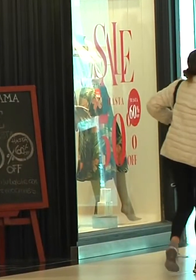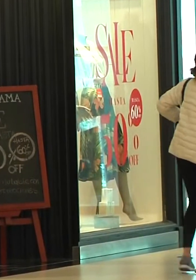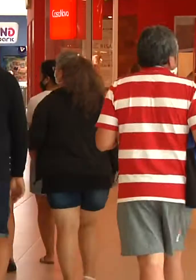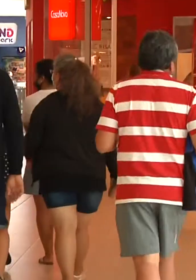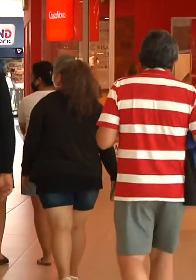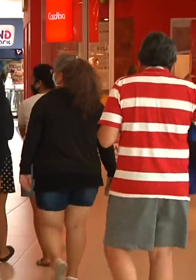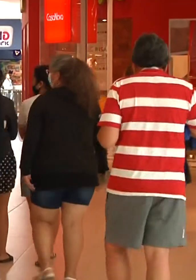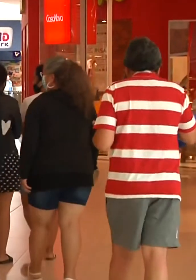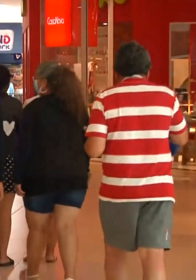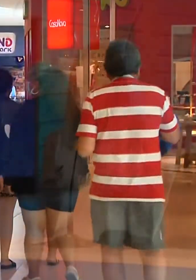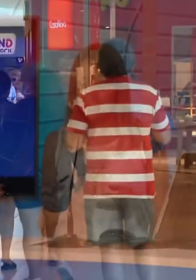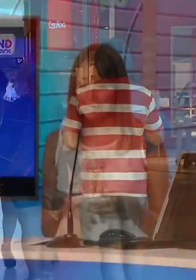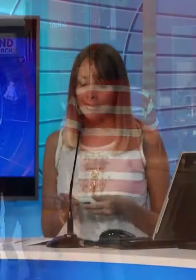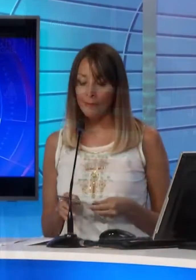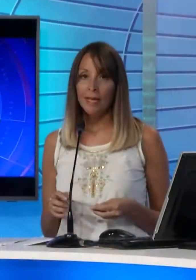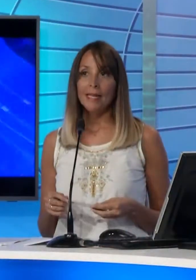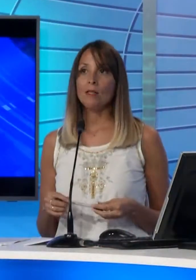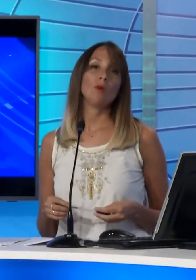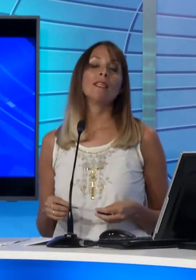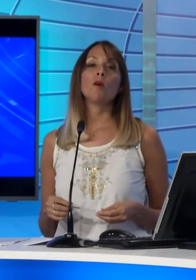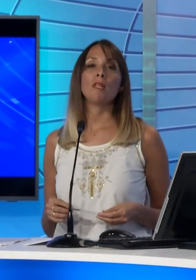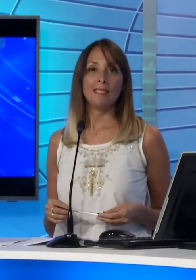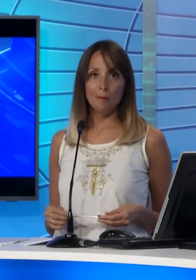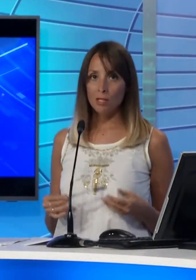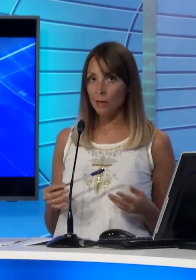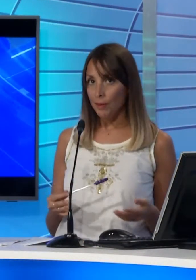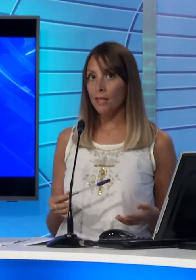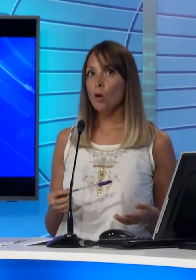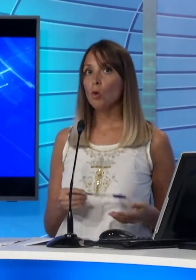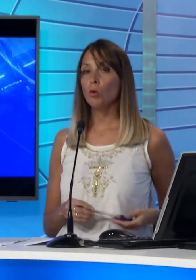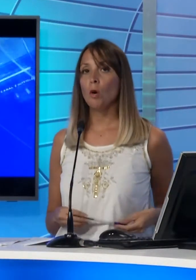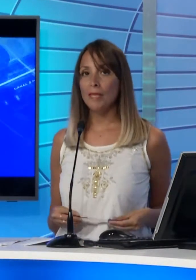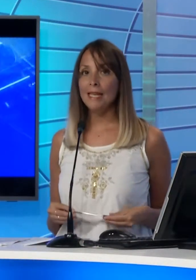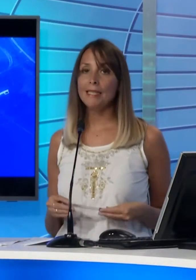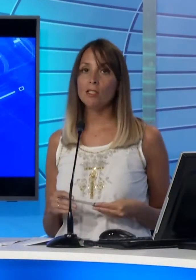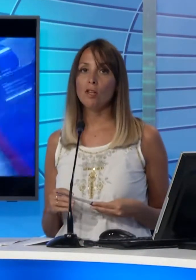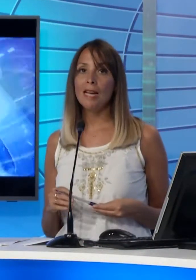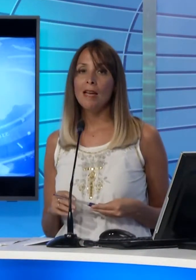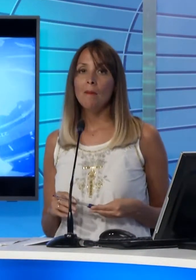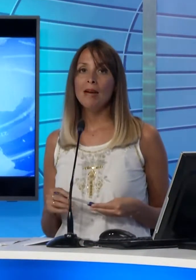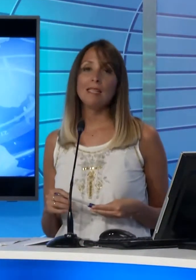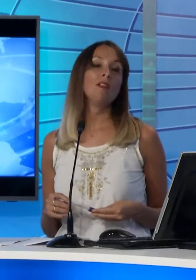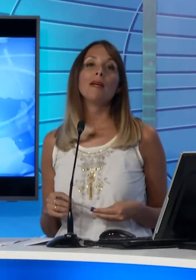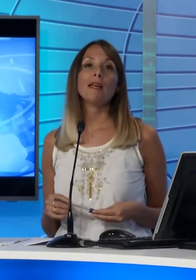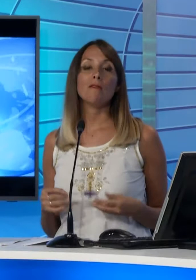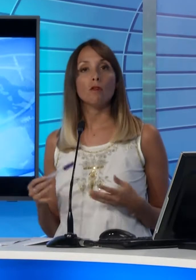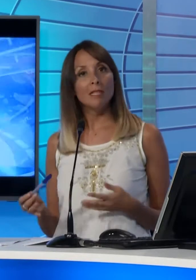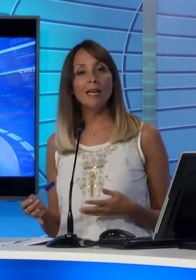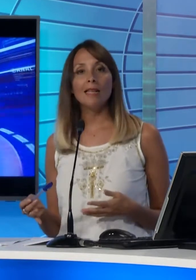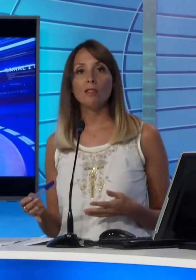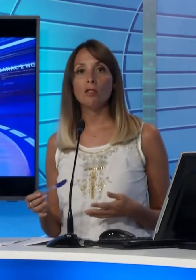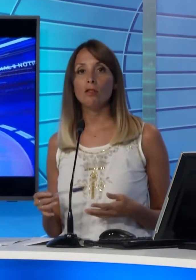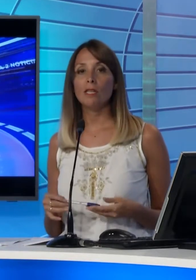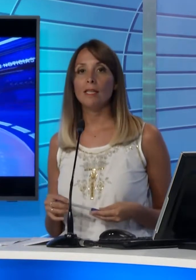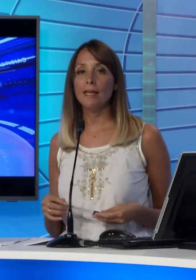Esta unidad modular sanitaria, que se encuentra, como les decíamos, en el predio junto al hospital interzonal, va a servir para reforzar